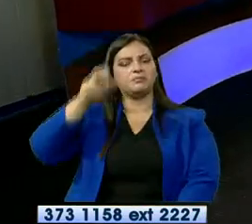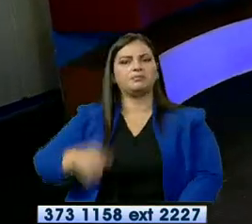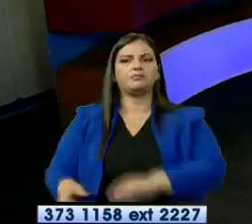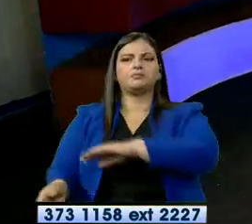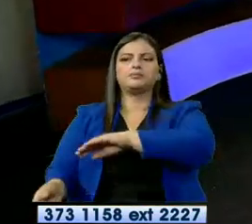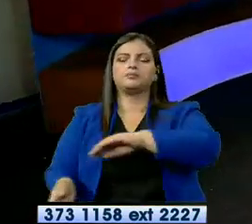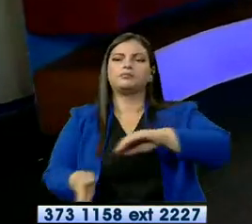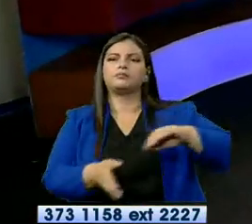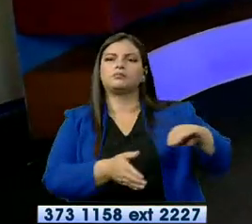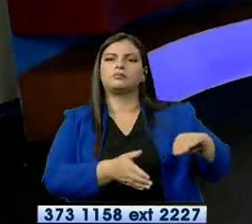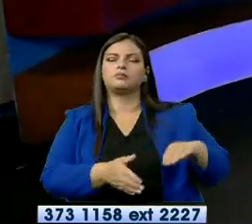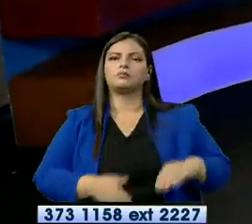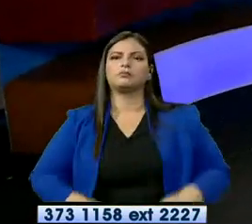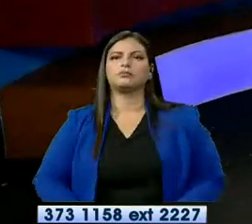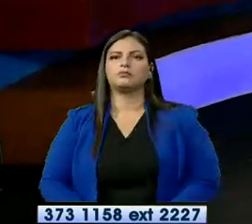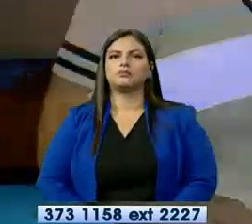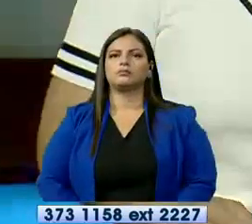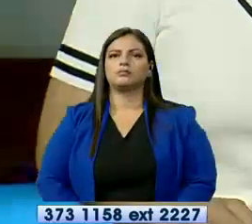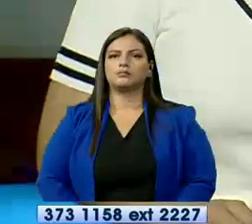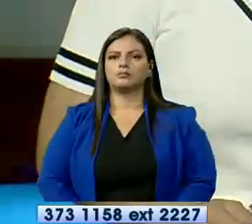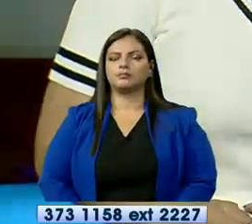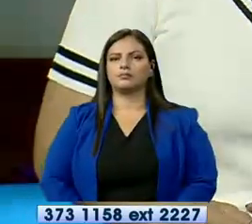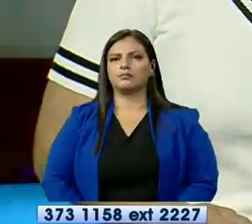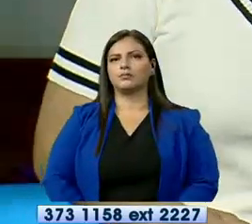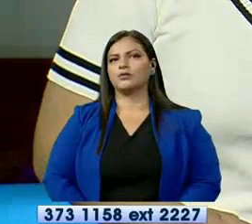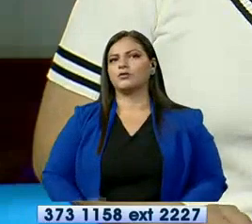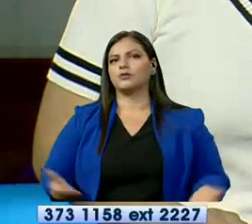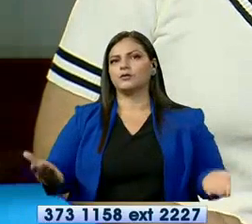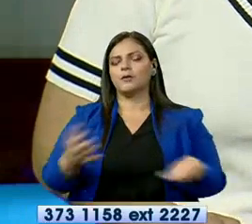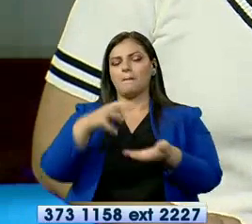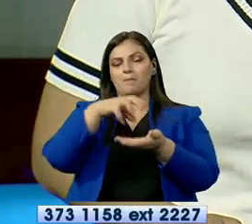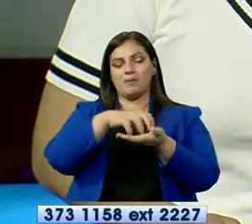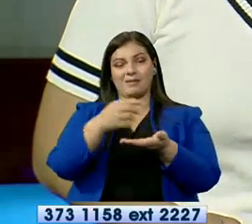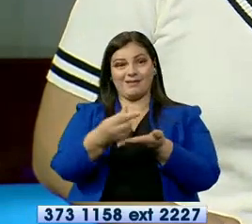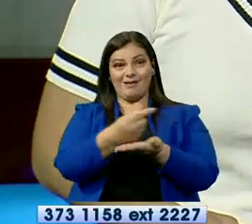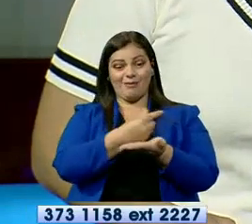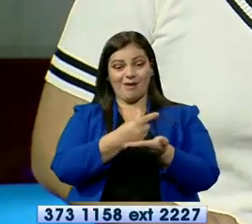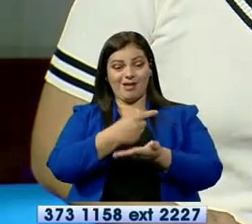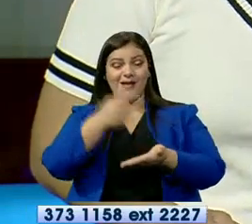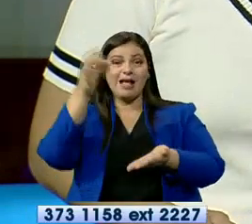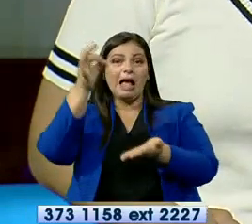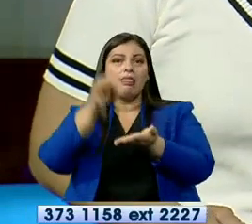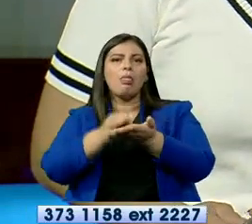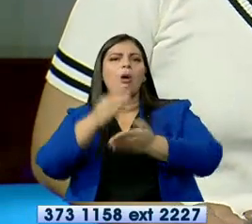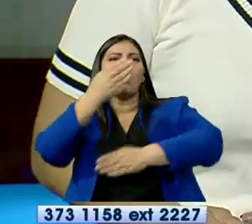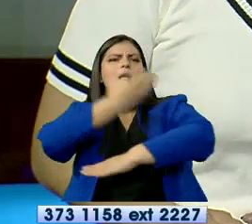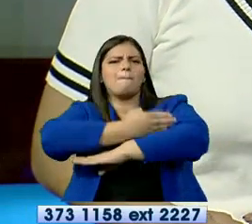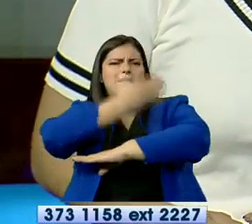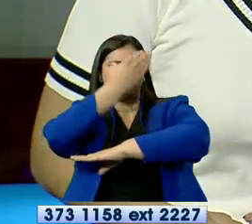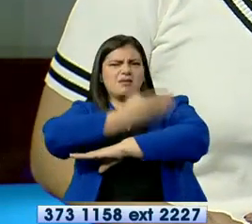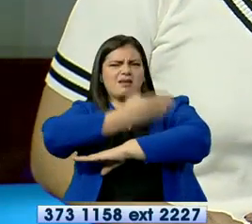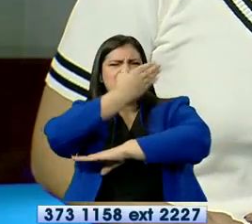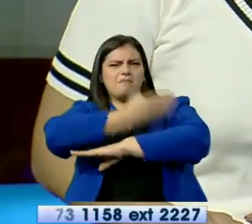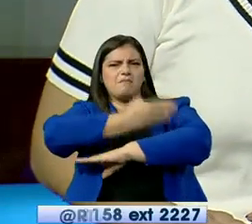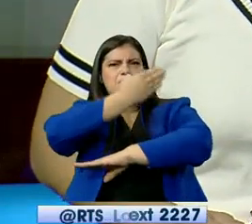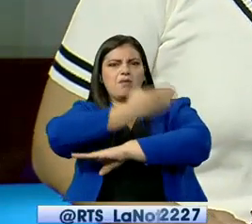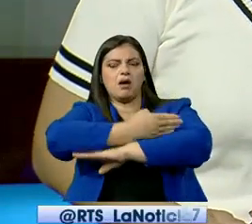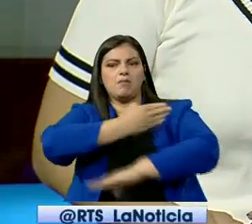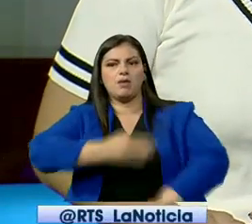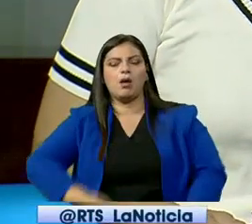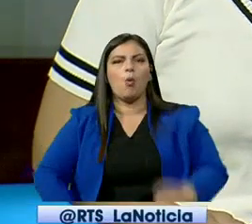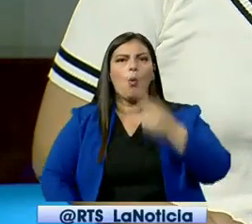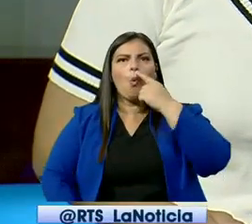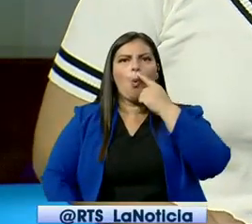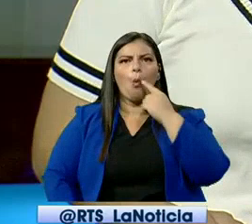Asesinan a un ciudadano con varios machetazos en el cantón El Empalme, provincia del Guayas. El sospechoso del crimen sería el cuñado